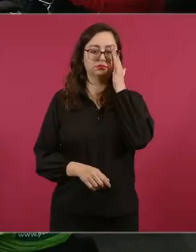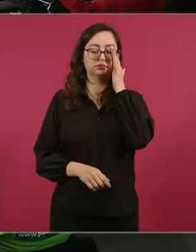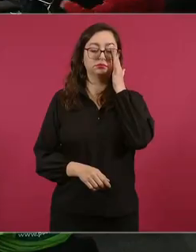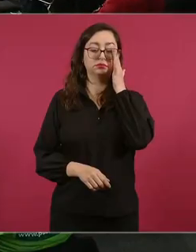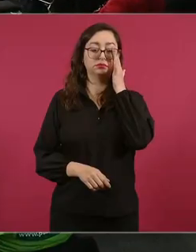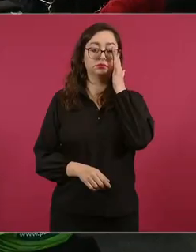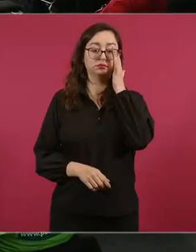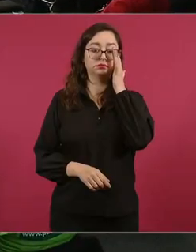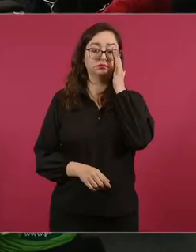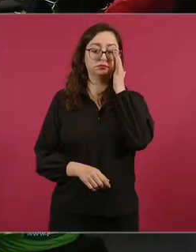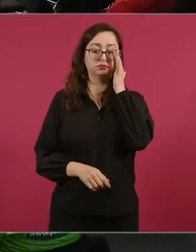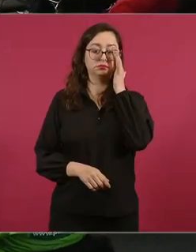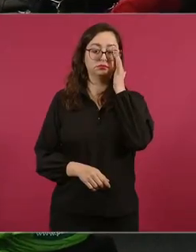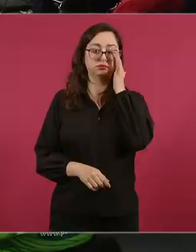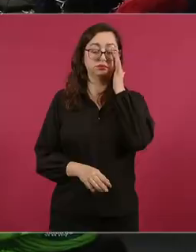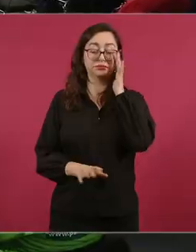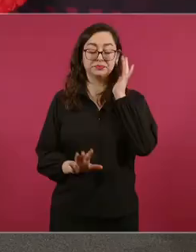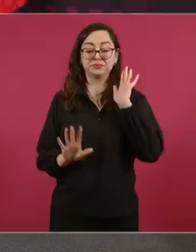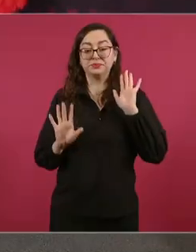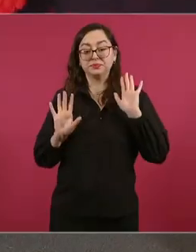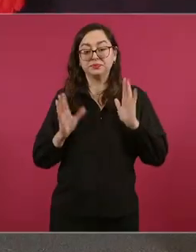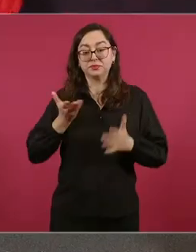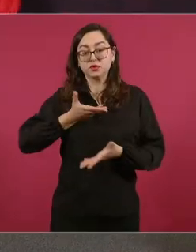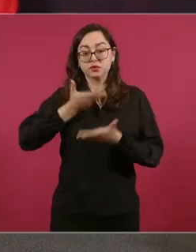¿Quién sabe?